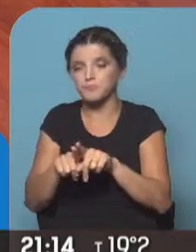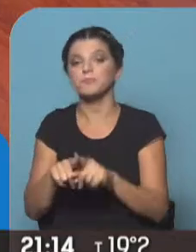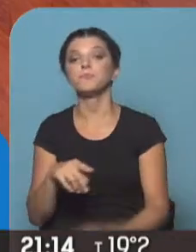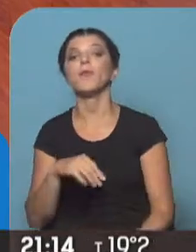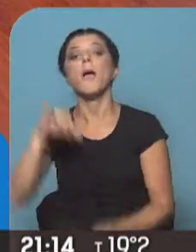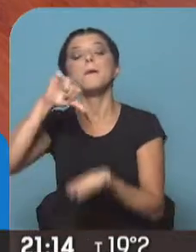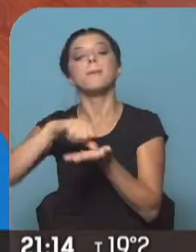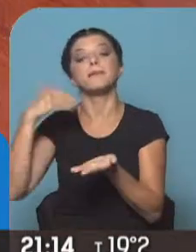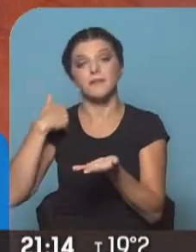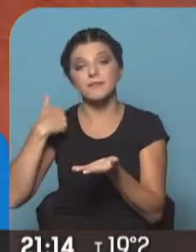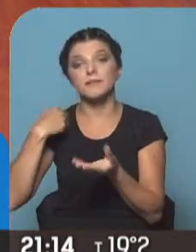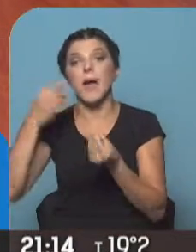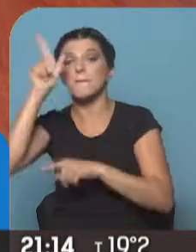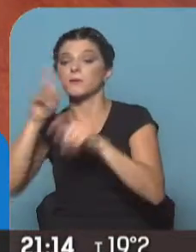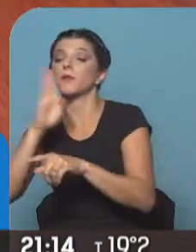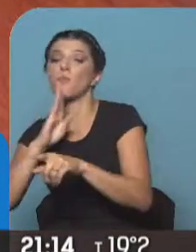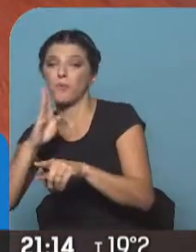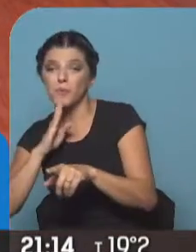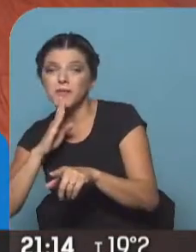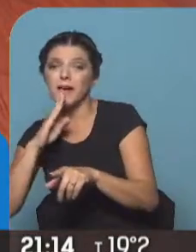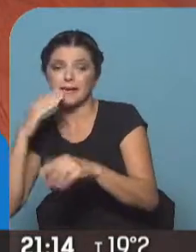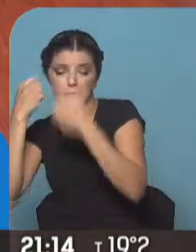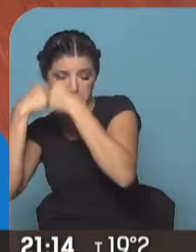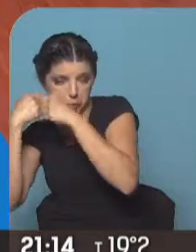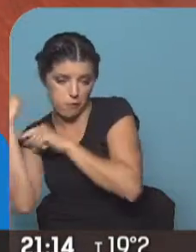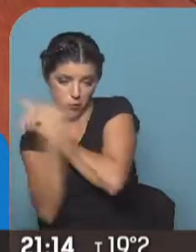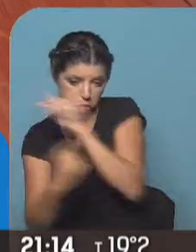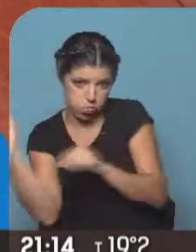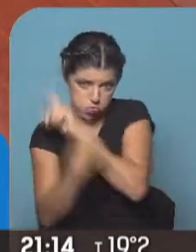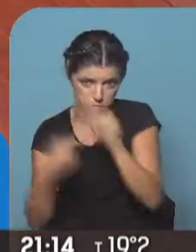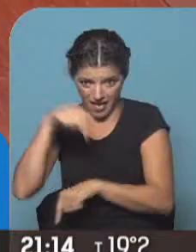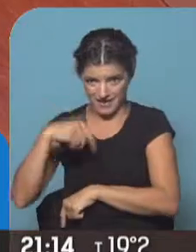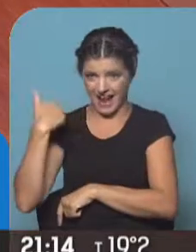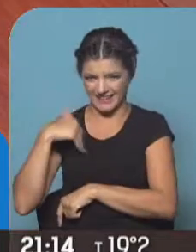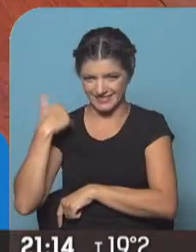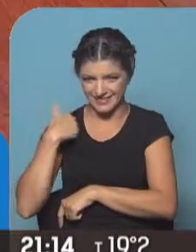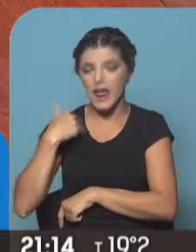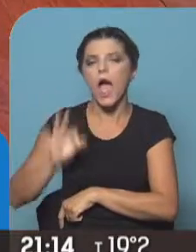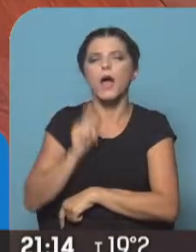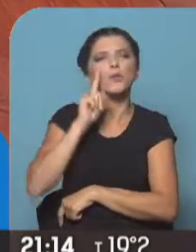que más emigrados y perseguidos de Europa Occidental recibió durante el periodo